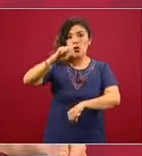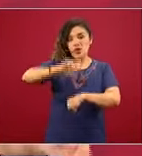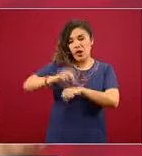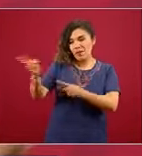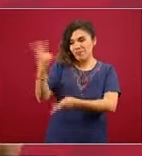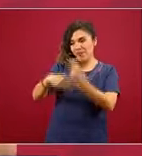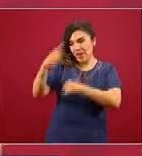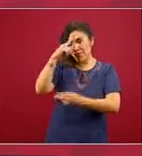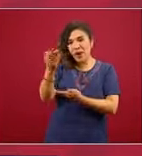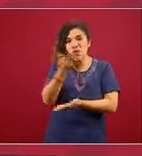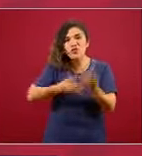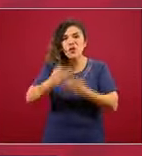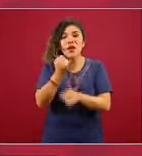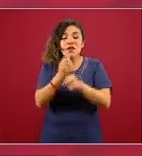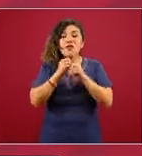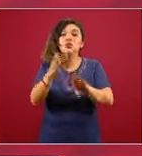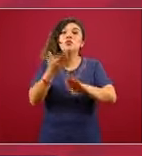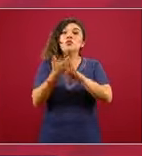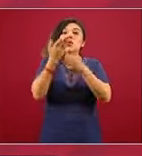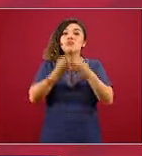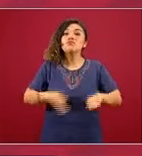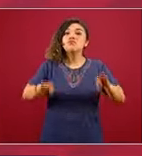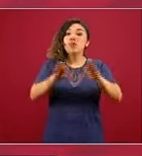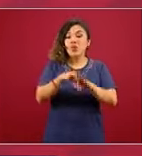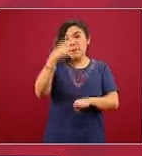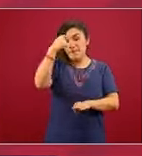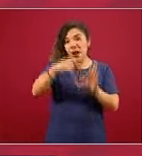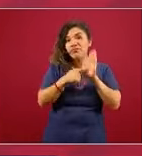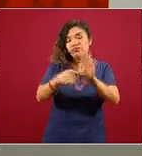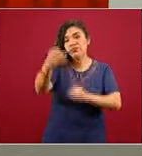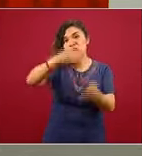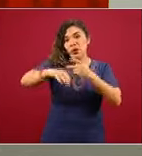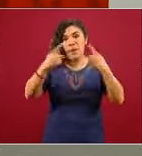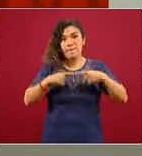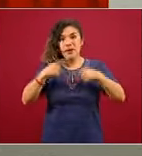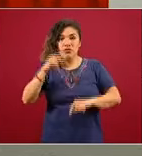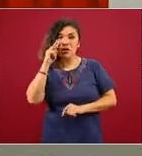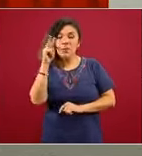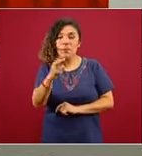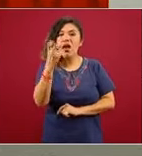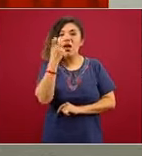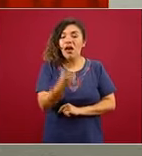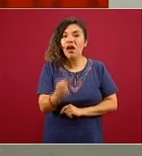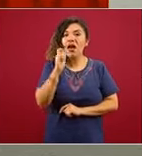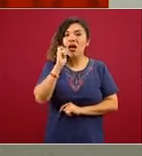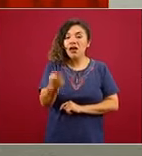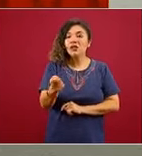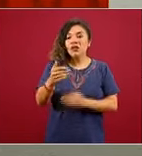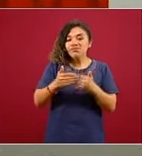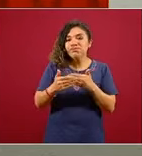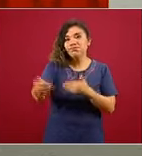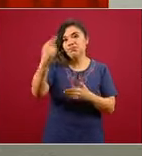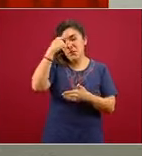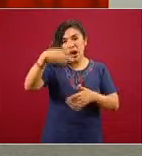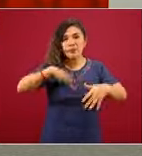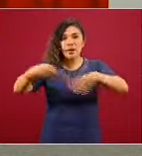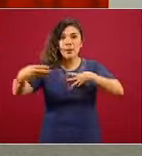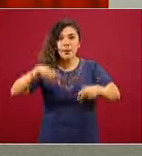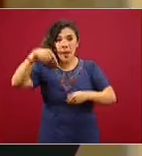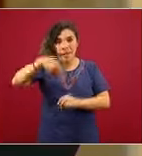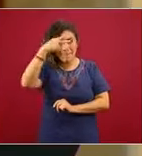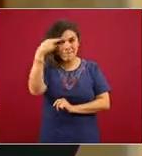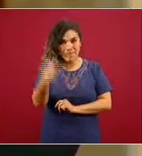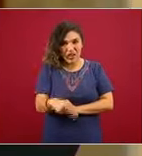compartiendo información muy importante y relevante a la población en este marco de la epidemia en